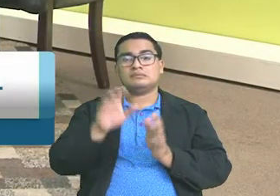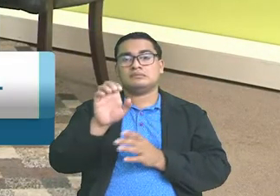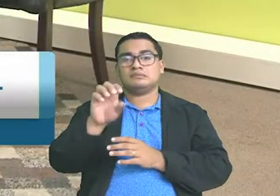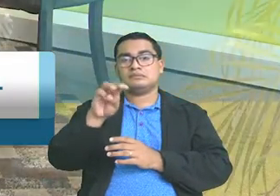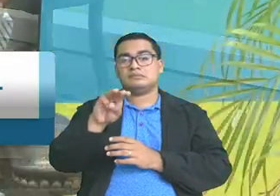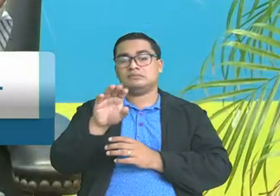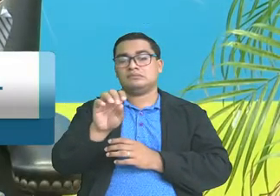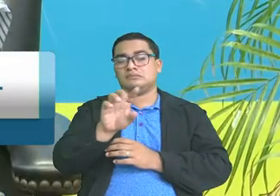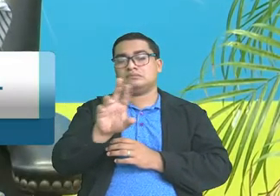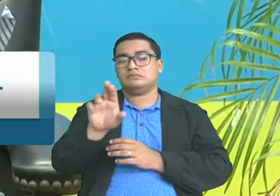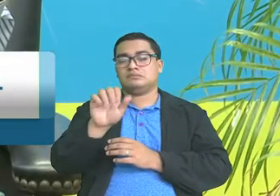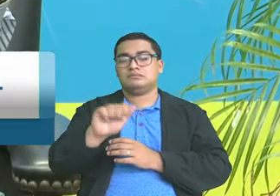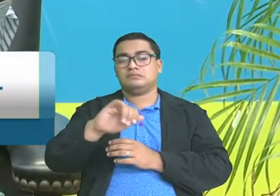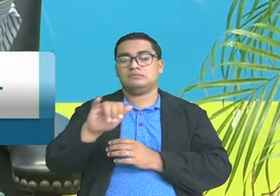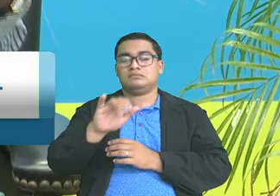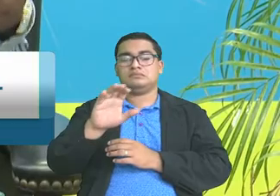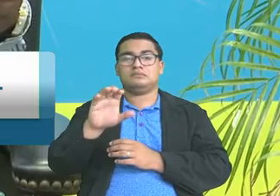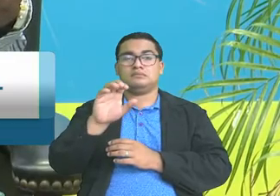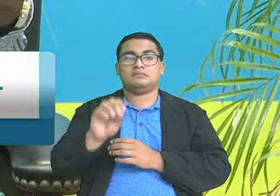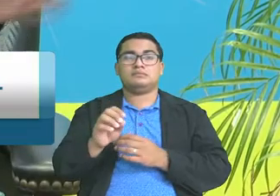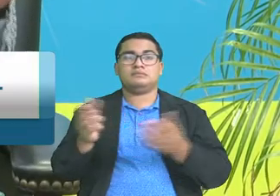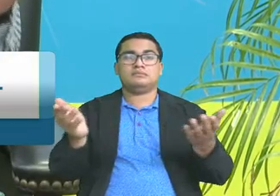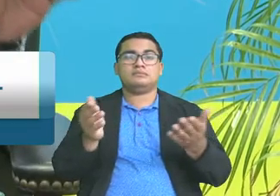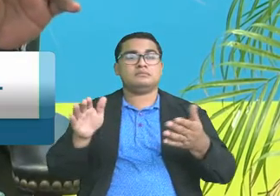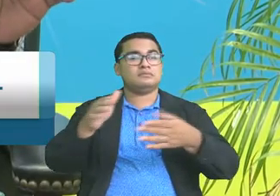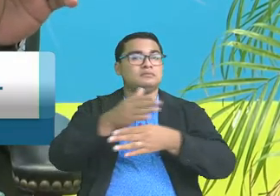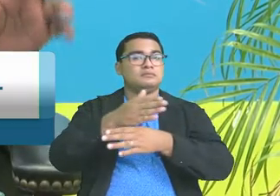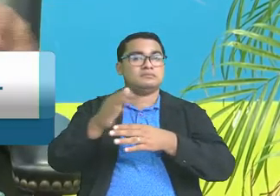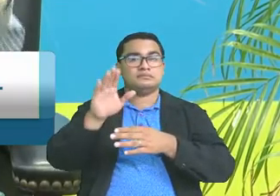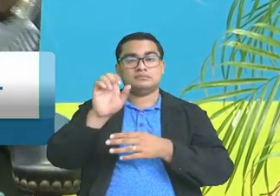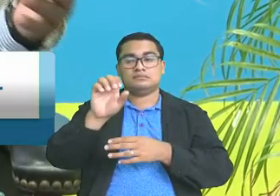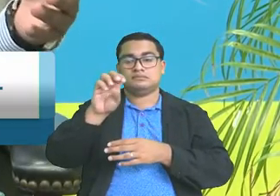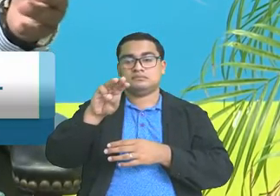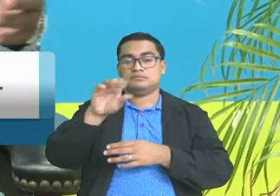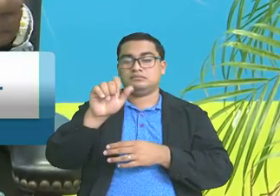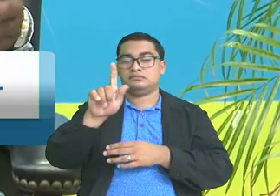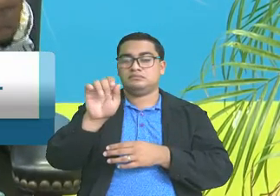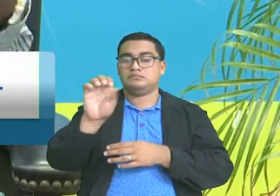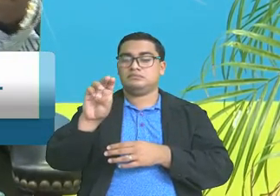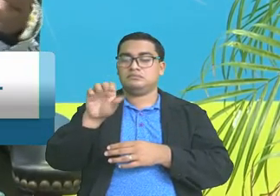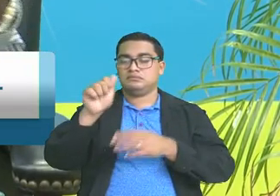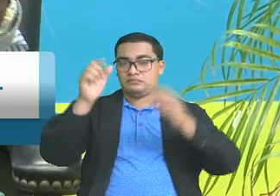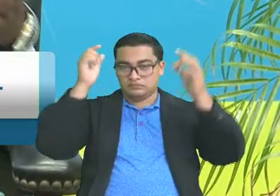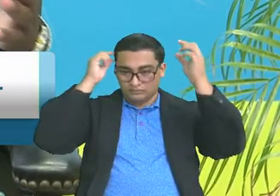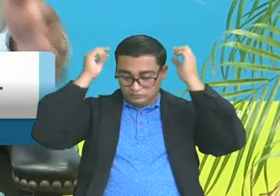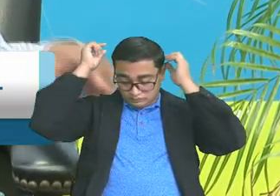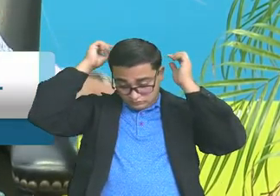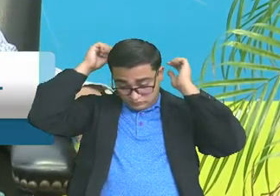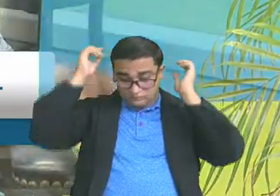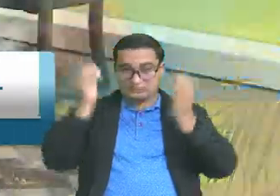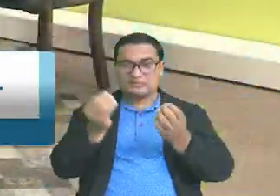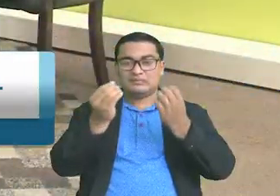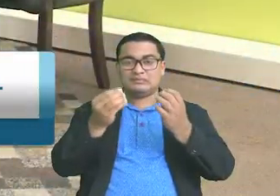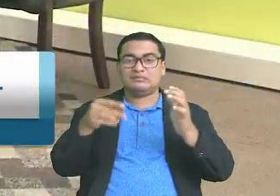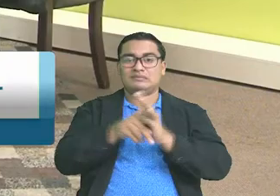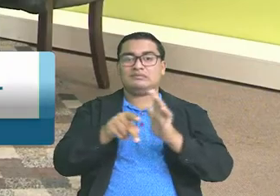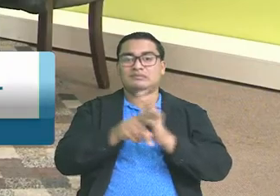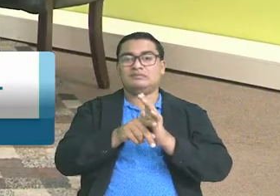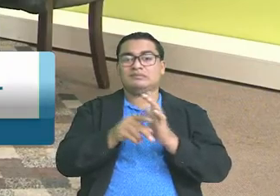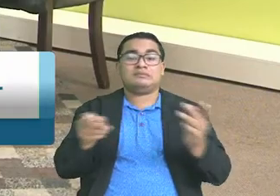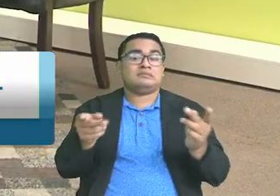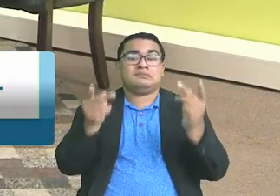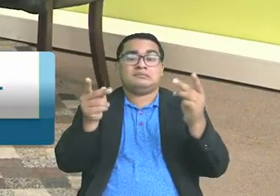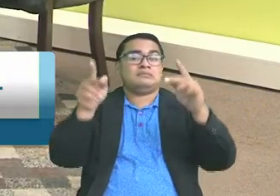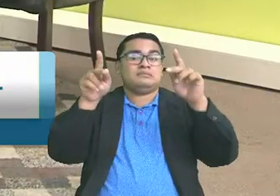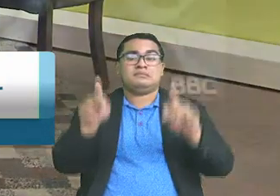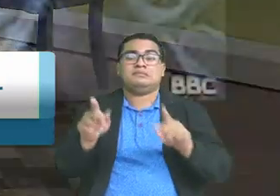hemorrágico, suele presentarse varios hematomas también, no solo uno, y puede complicar la vida más, obviamente. Generalmente es